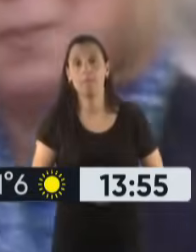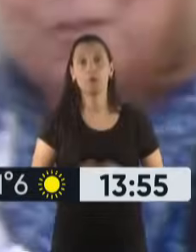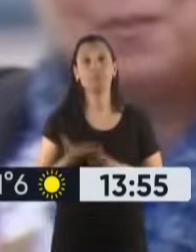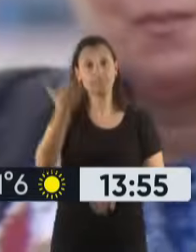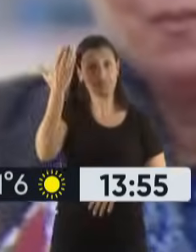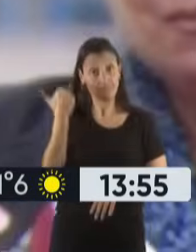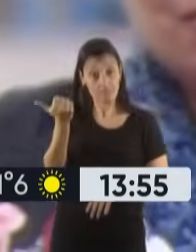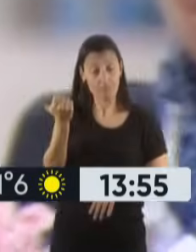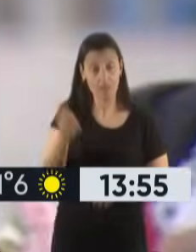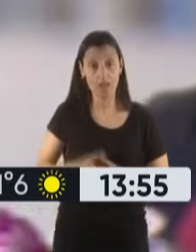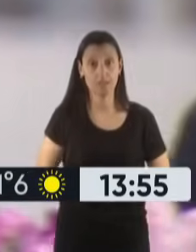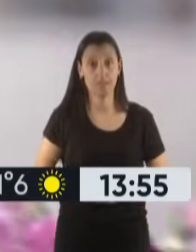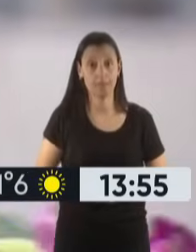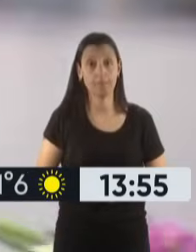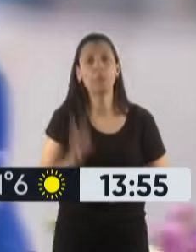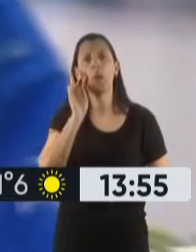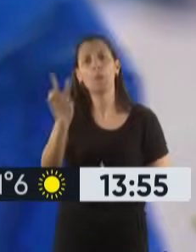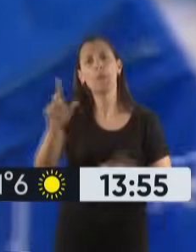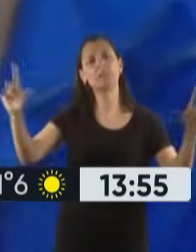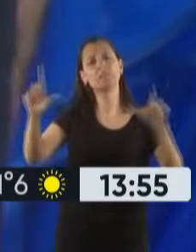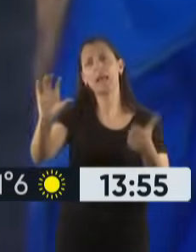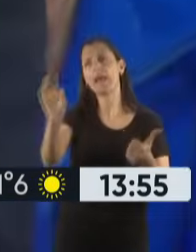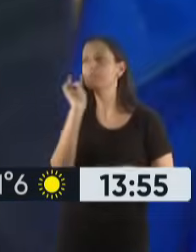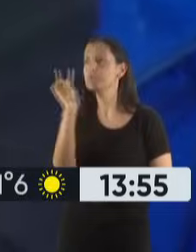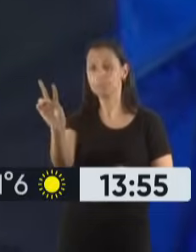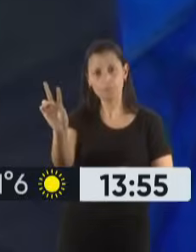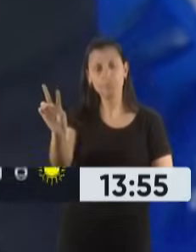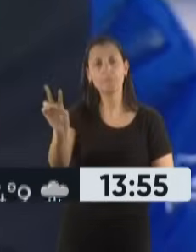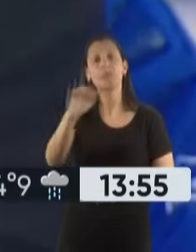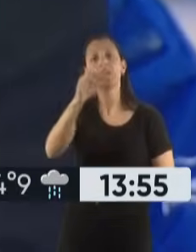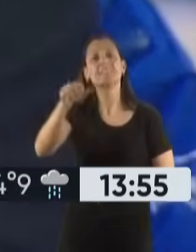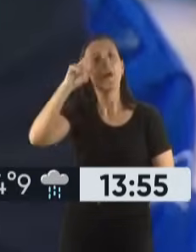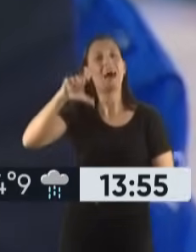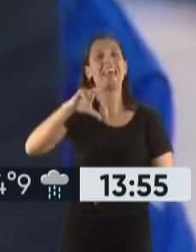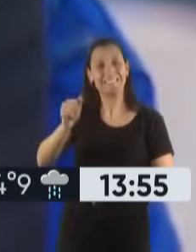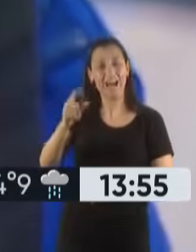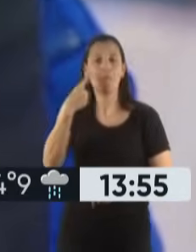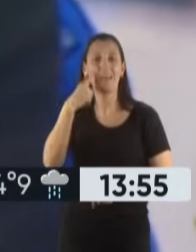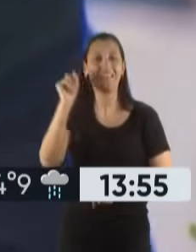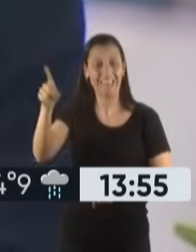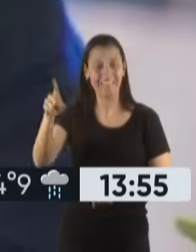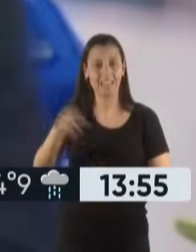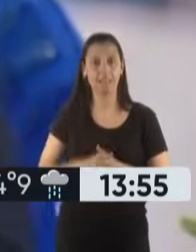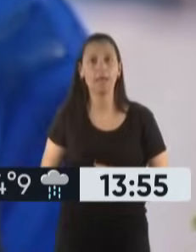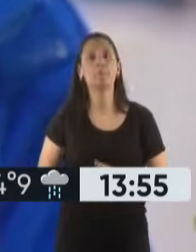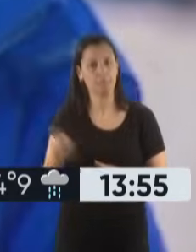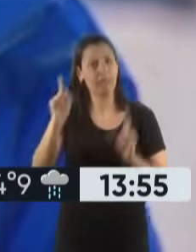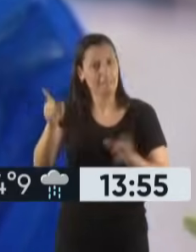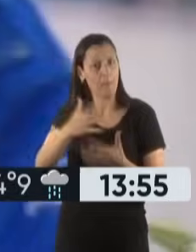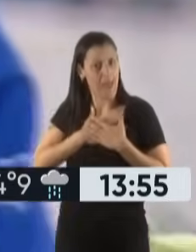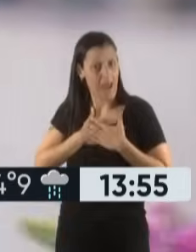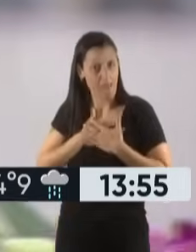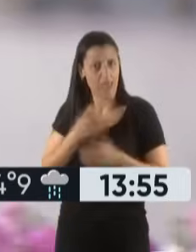ayer miraba un canal de televisión y lo miraba a Juanchi Zabaleta, el intendente de Hurlingham, también un querido amigo,